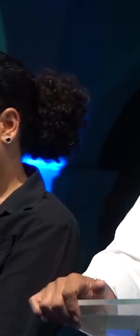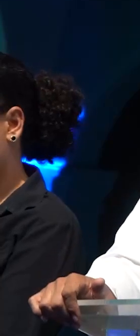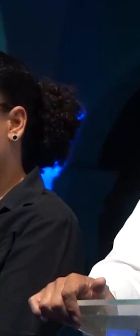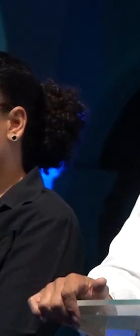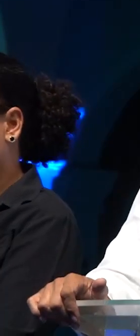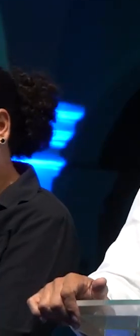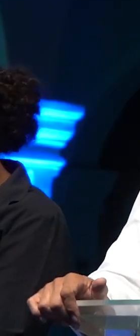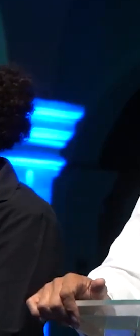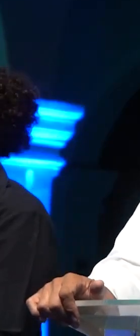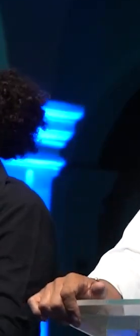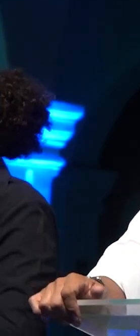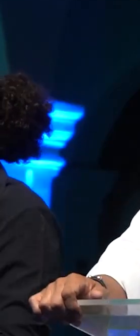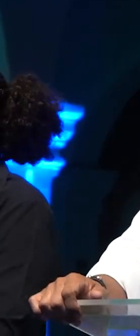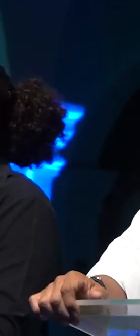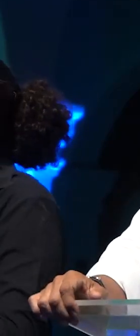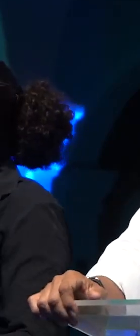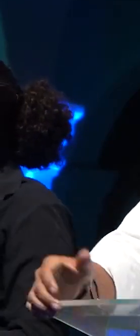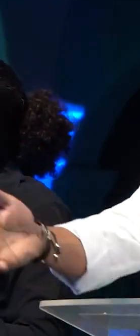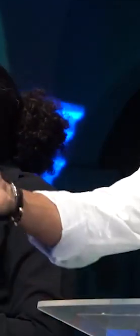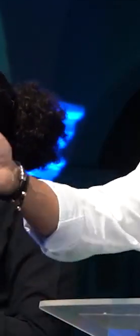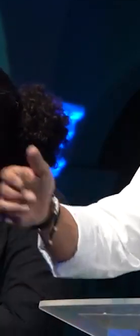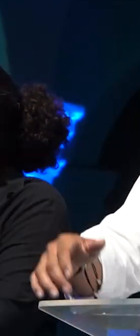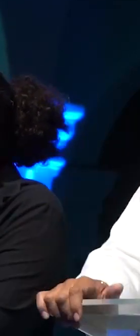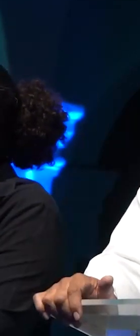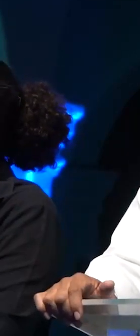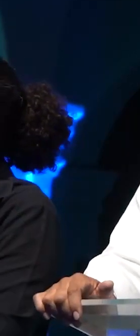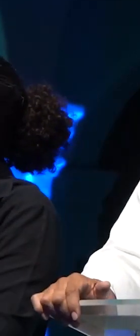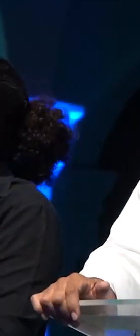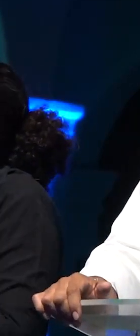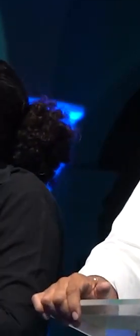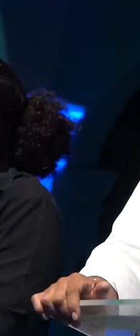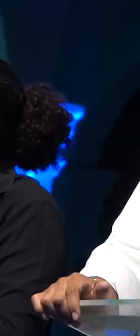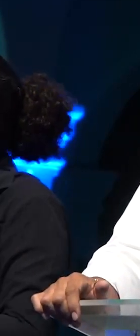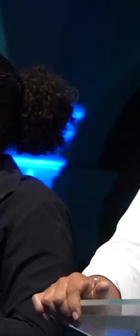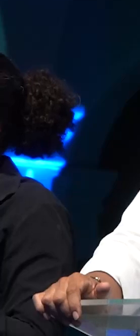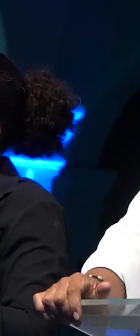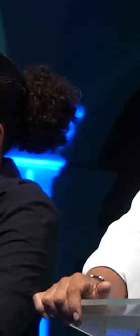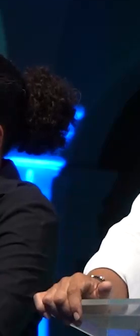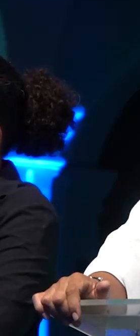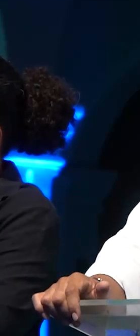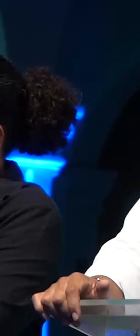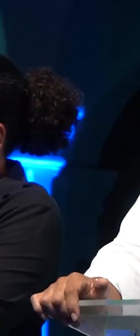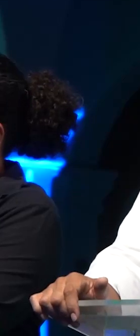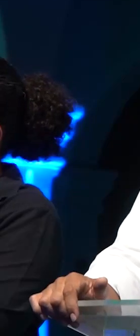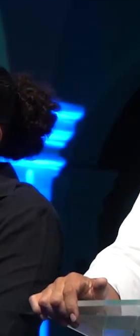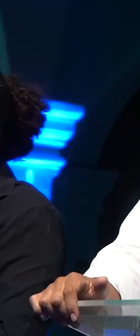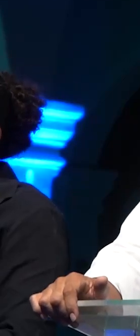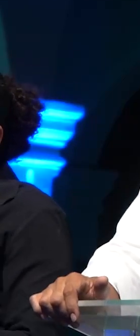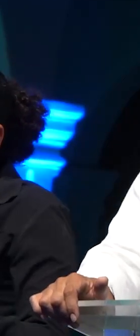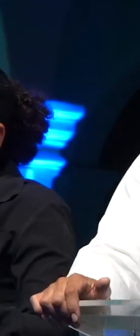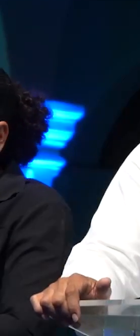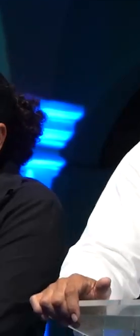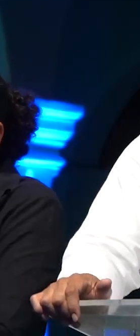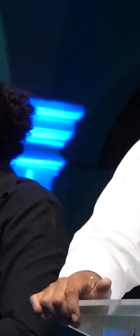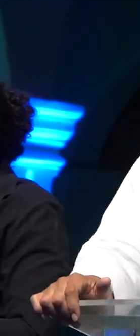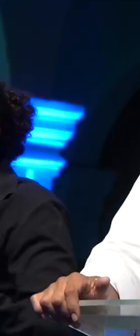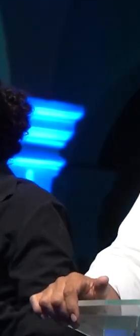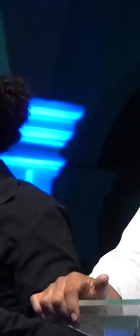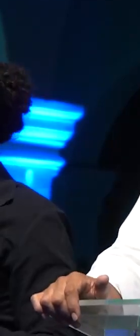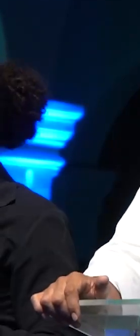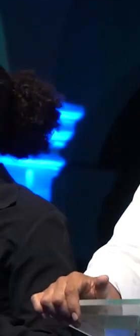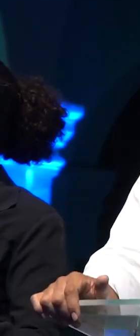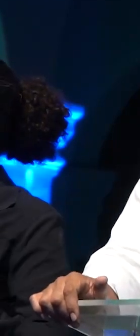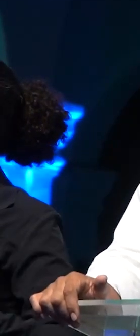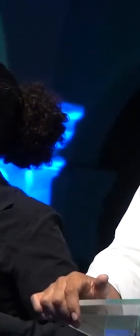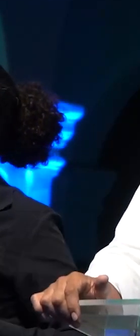este tiempo. Pídele que te escriba una canción para tu esposo, lo va a hacer. Pero eso no tiene sentido, no tiene sentimiento, no tiene propósito. Y la